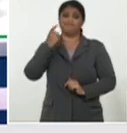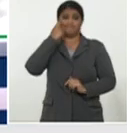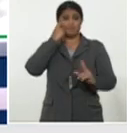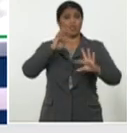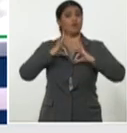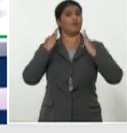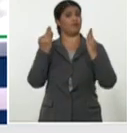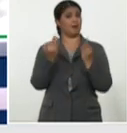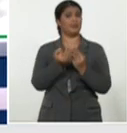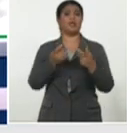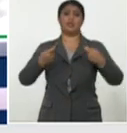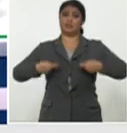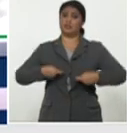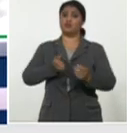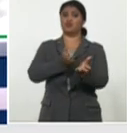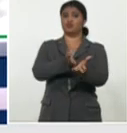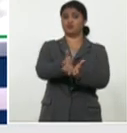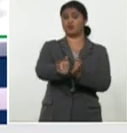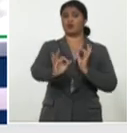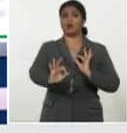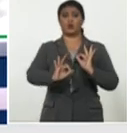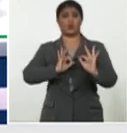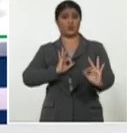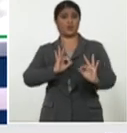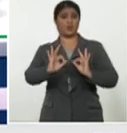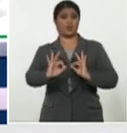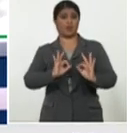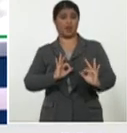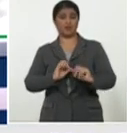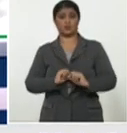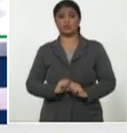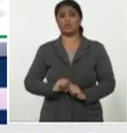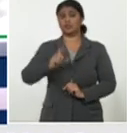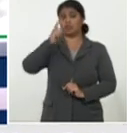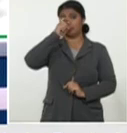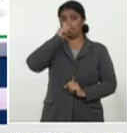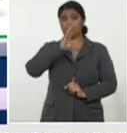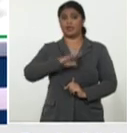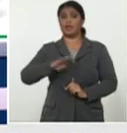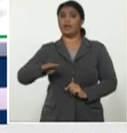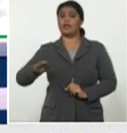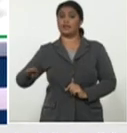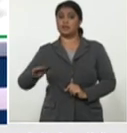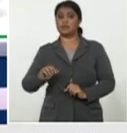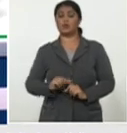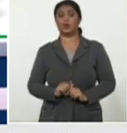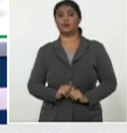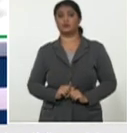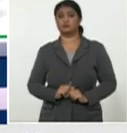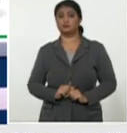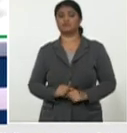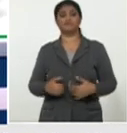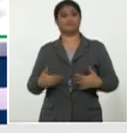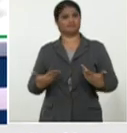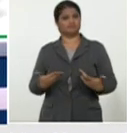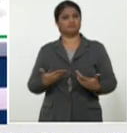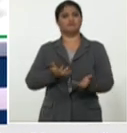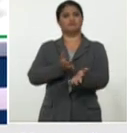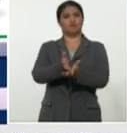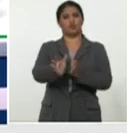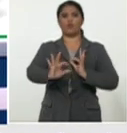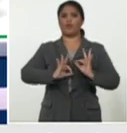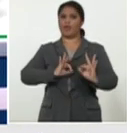Siguen siendo los grupos de riesgo, también las edades pediátricas, una de las dianas de esta enfermedad